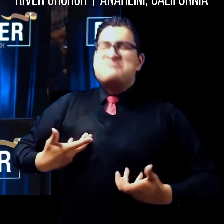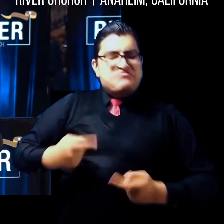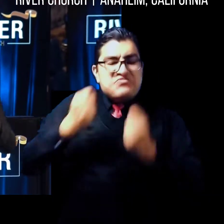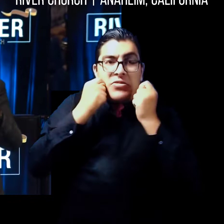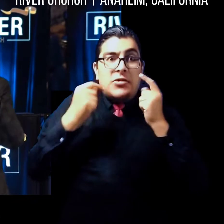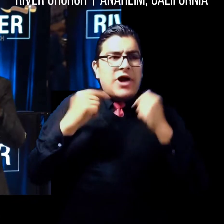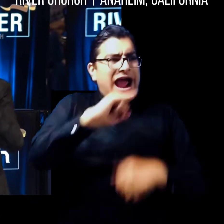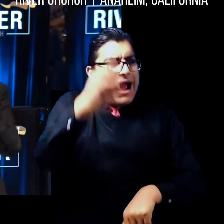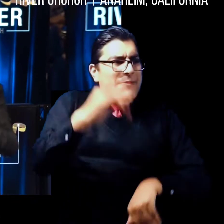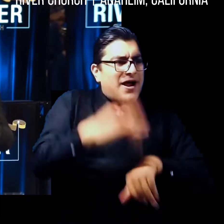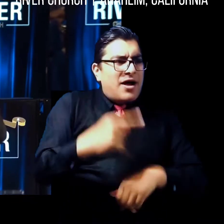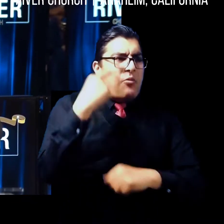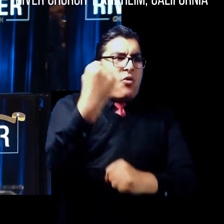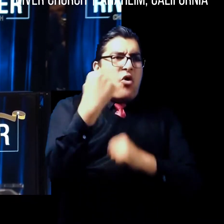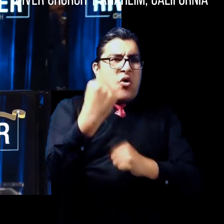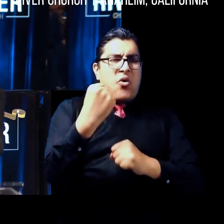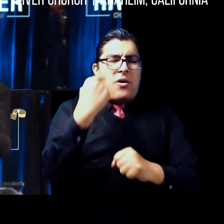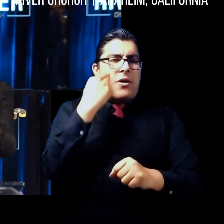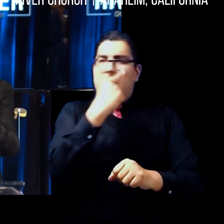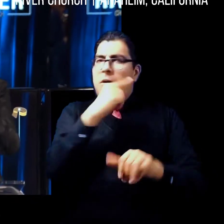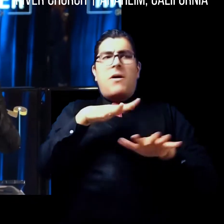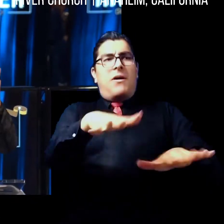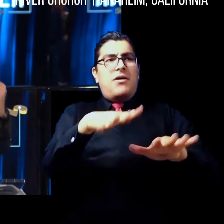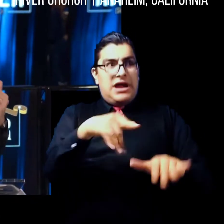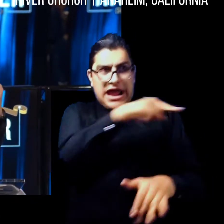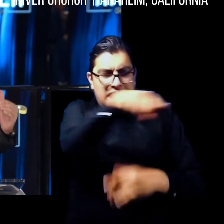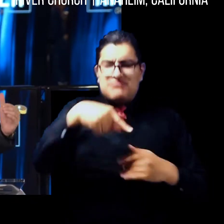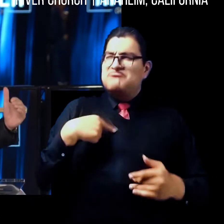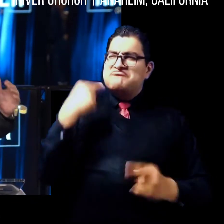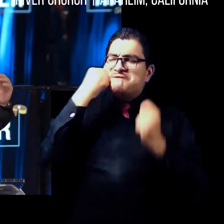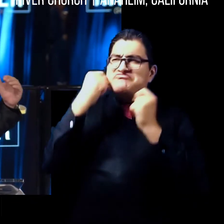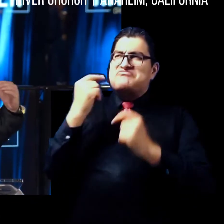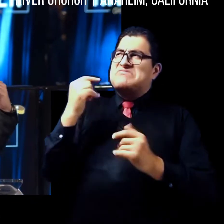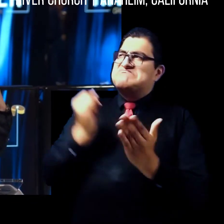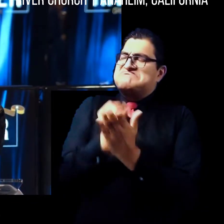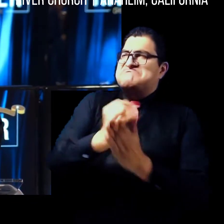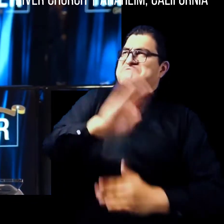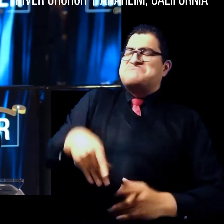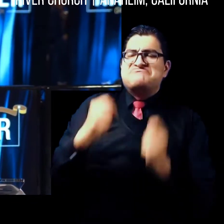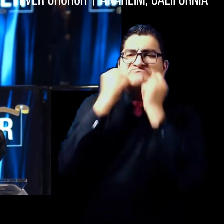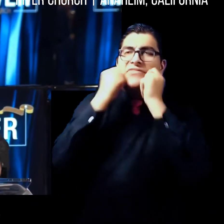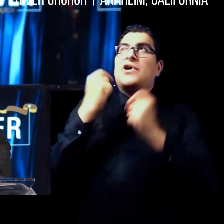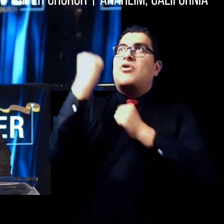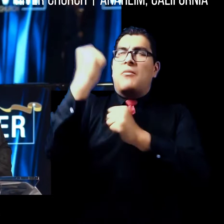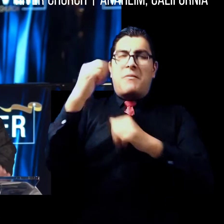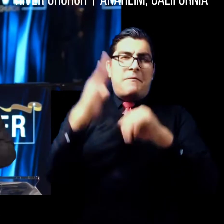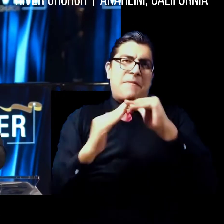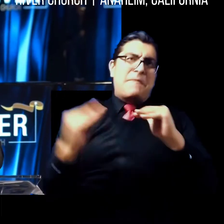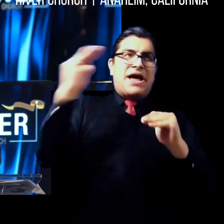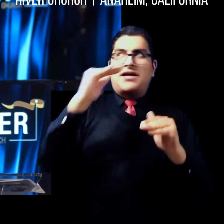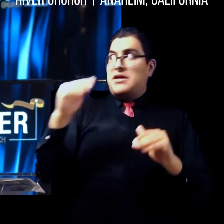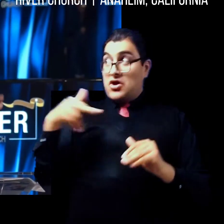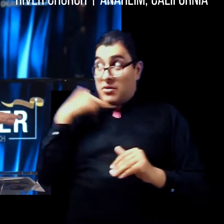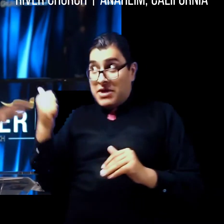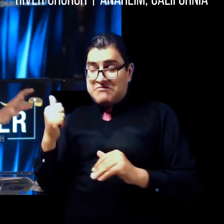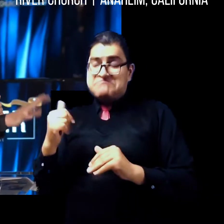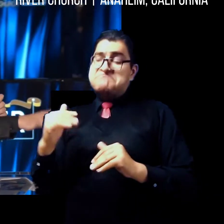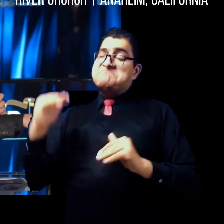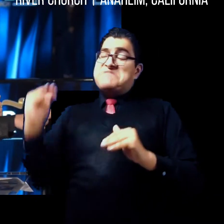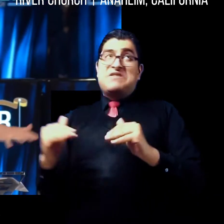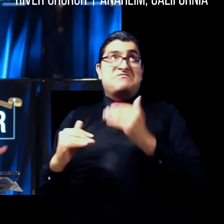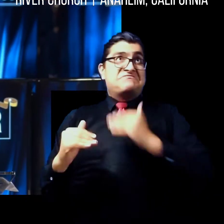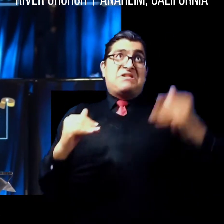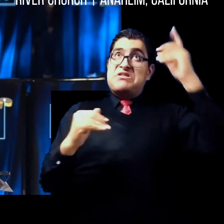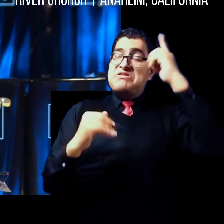Nunca, jamás conocí un poder tan grande que hace que ellos decidan morir. Este debe ser un poder más alto que el de Roma, por lo que hace que